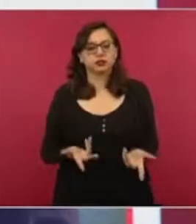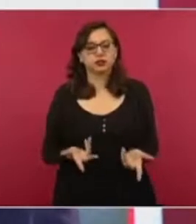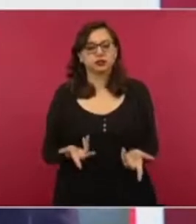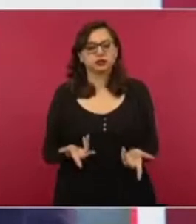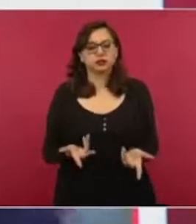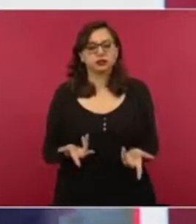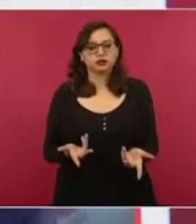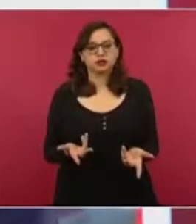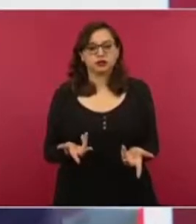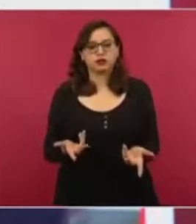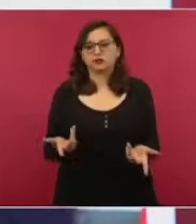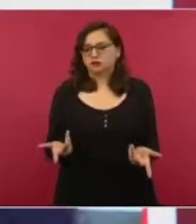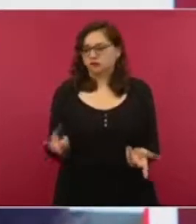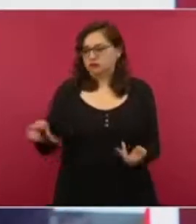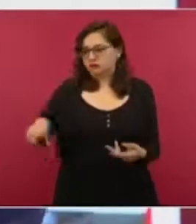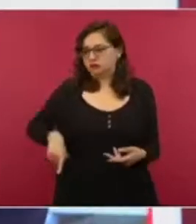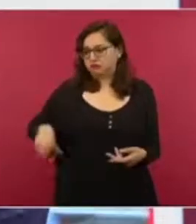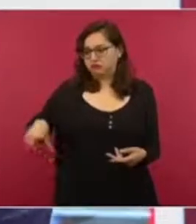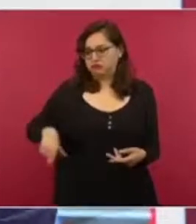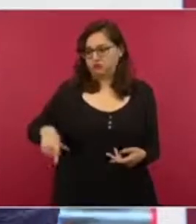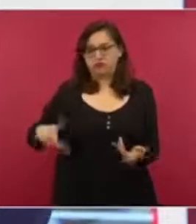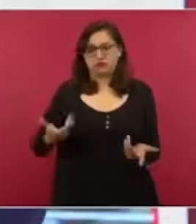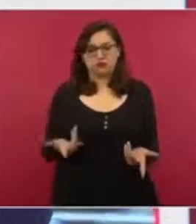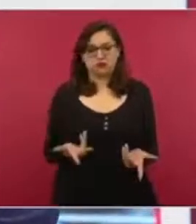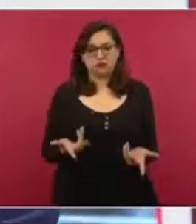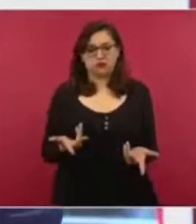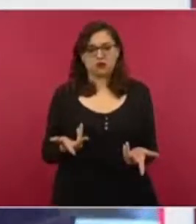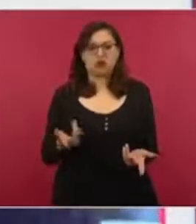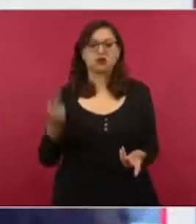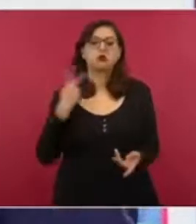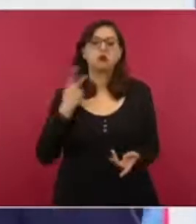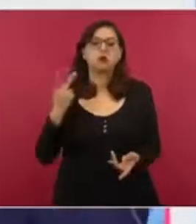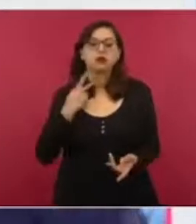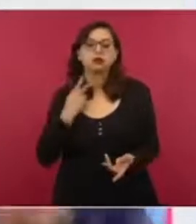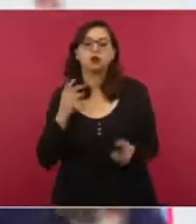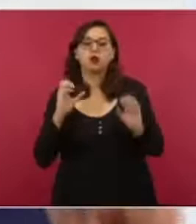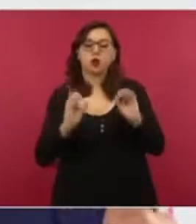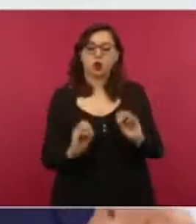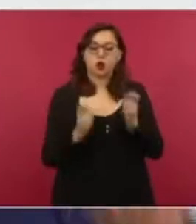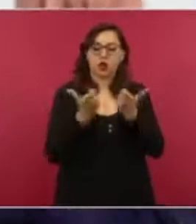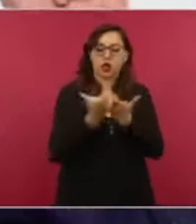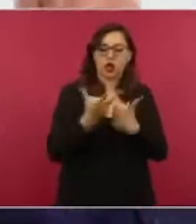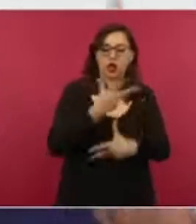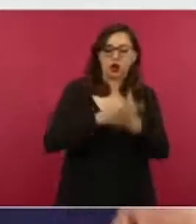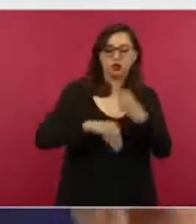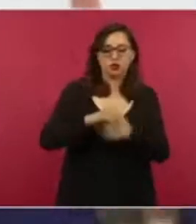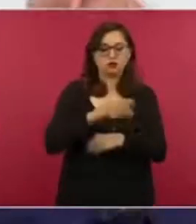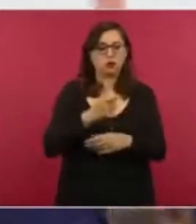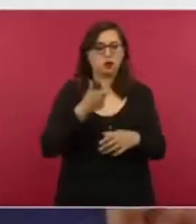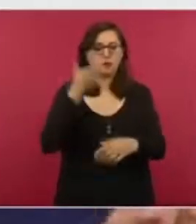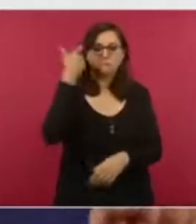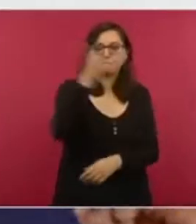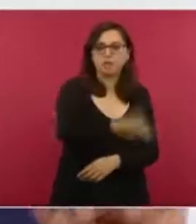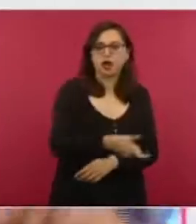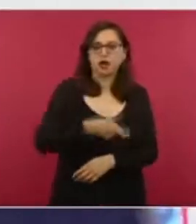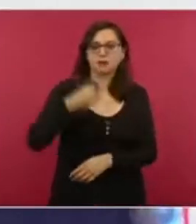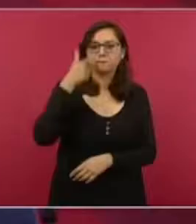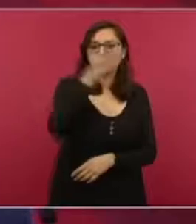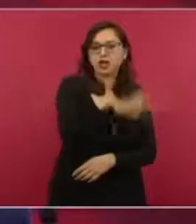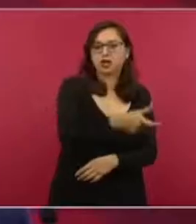al amparo del poder económico o del poder político, ¿por qué no van a transparentar sus bienes?